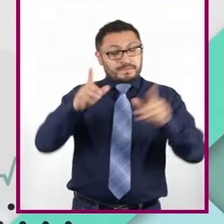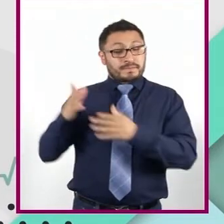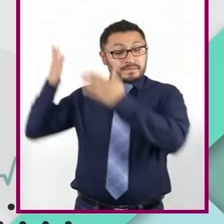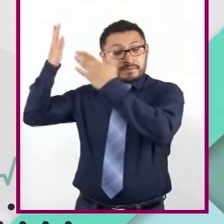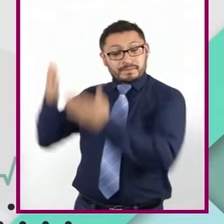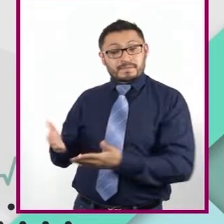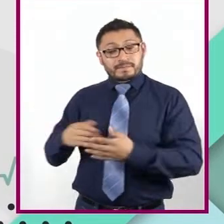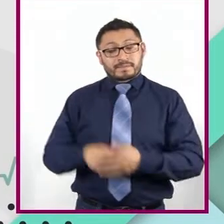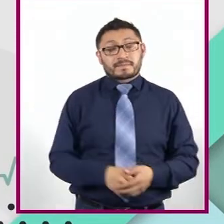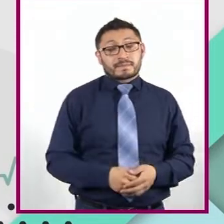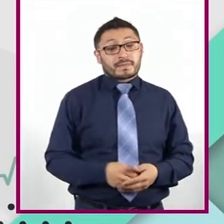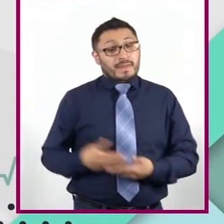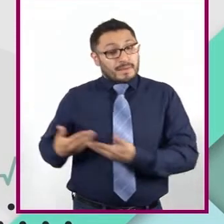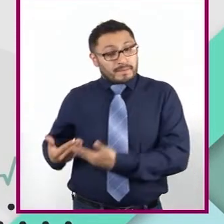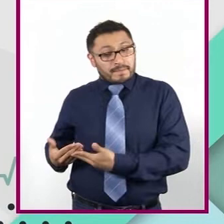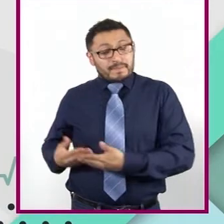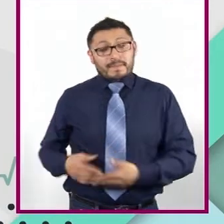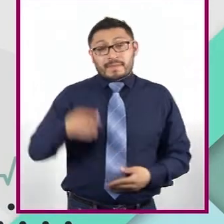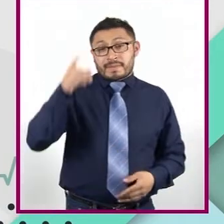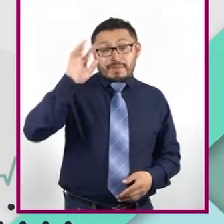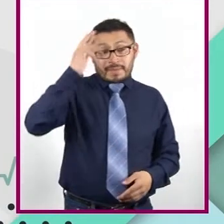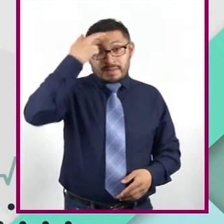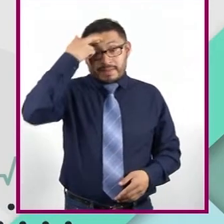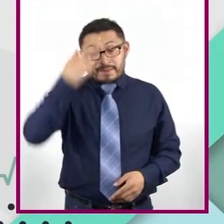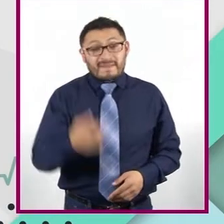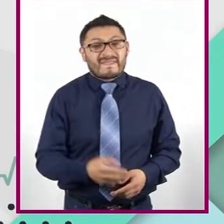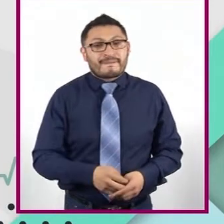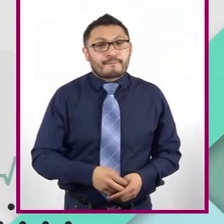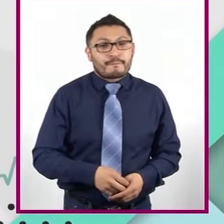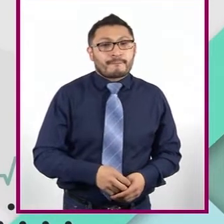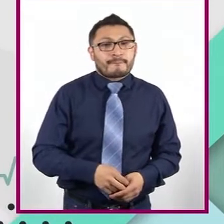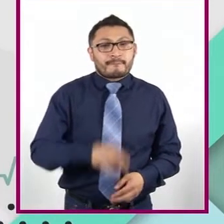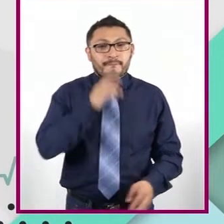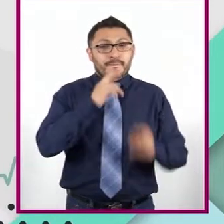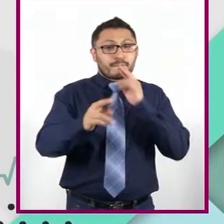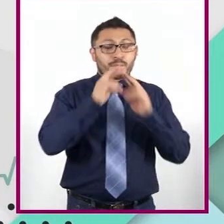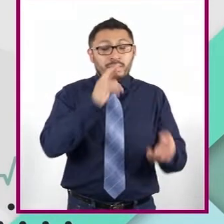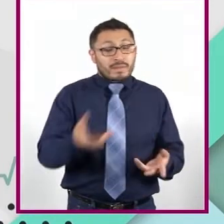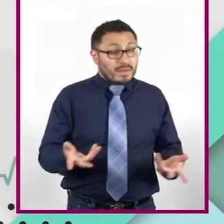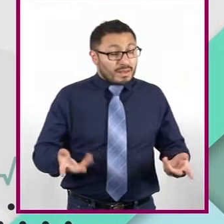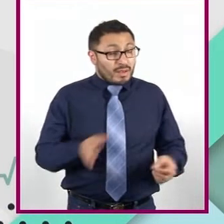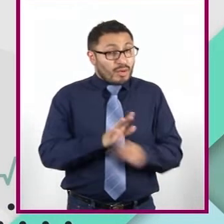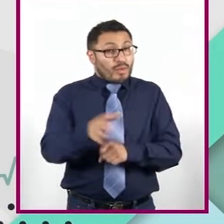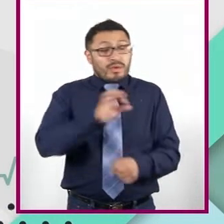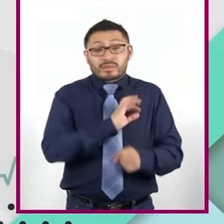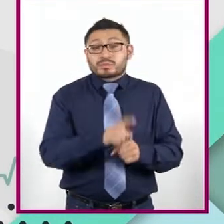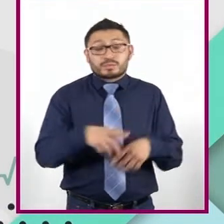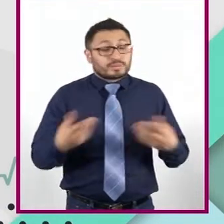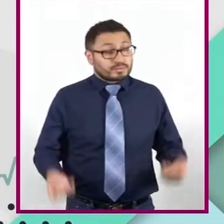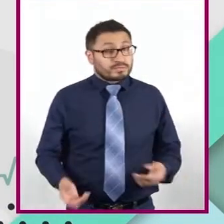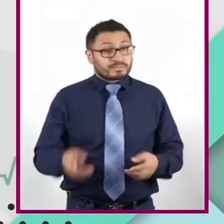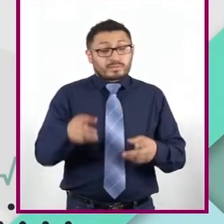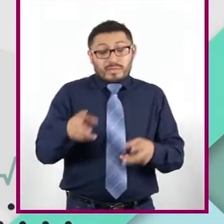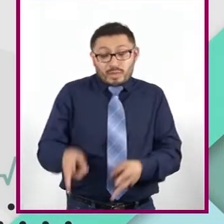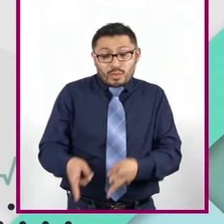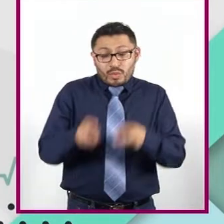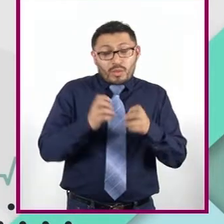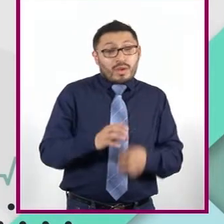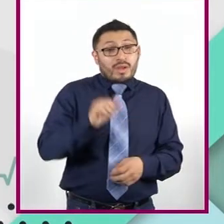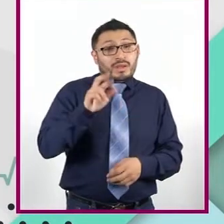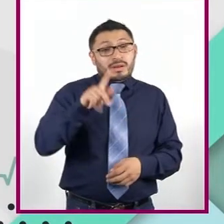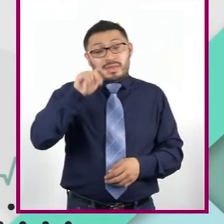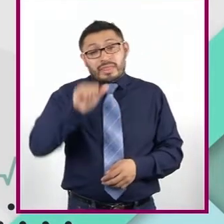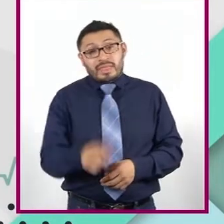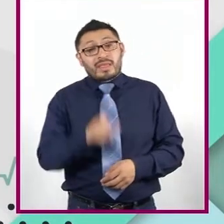frecuencias. De acuerdo con los resultados de Eugenia y Felipe, ¿cuál es la probabilidad de que al sustraer una carta